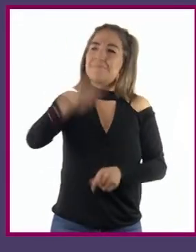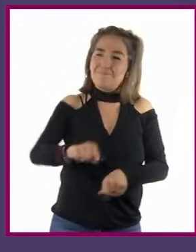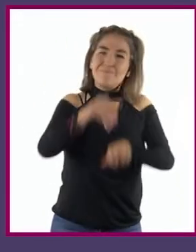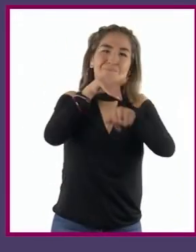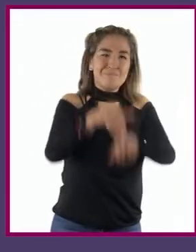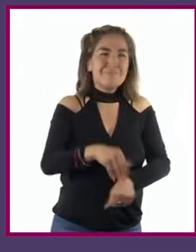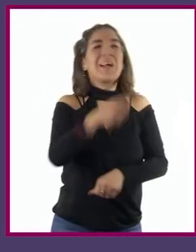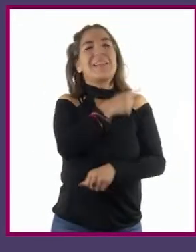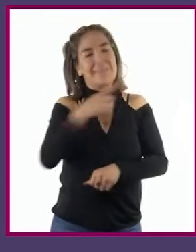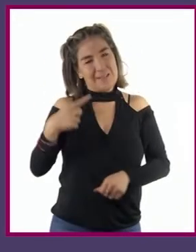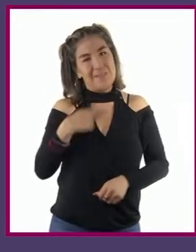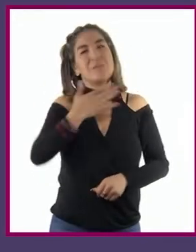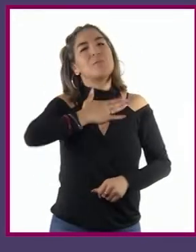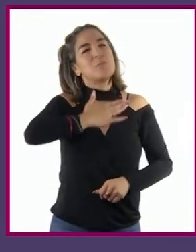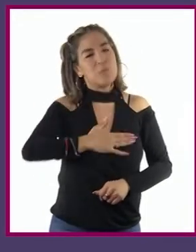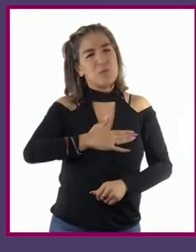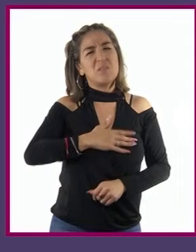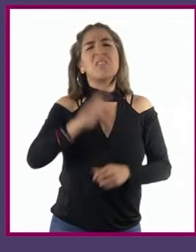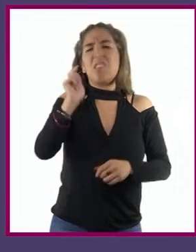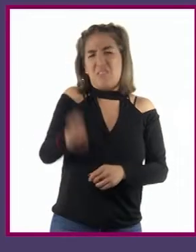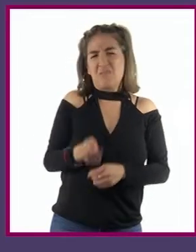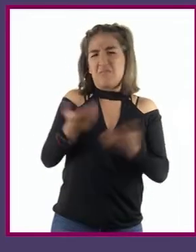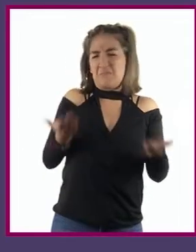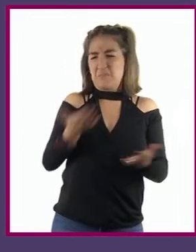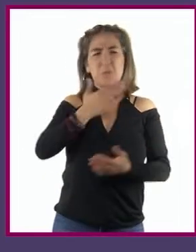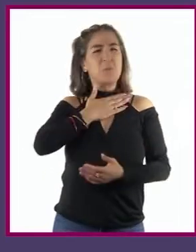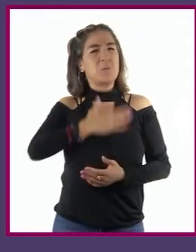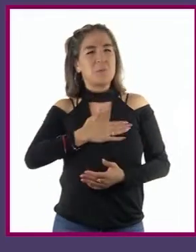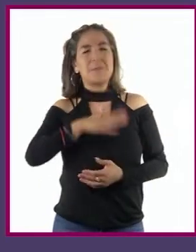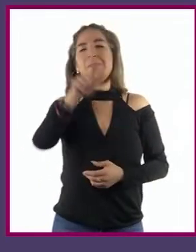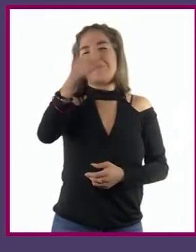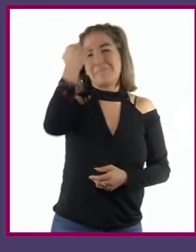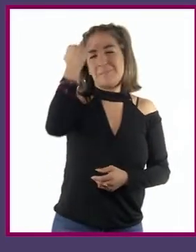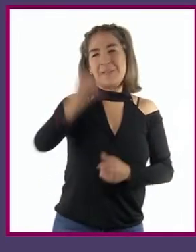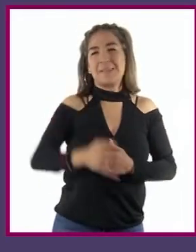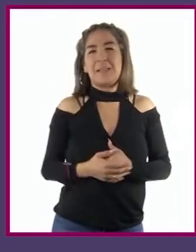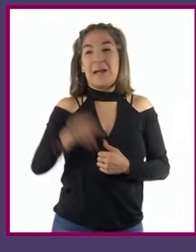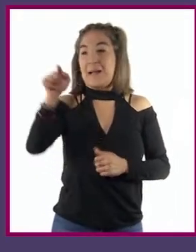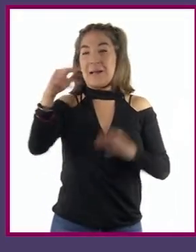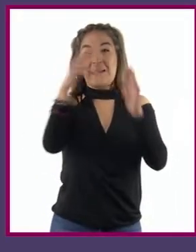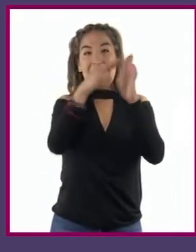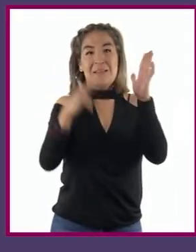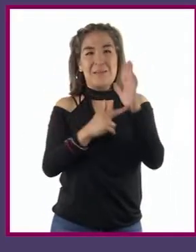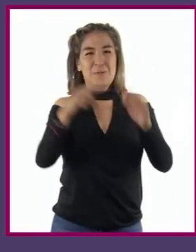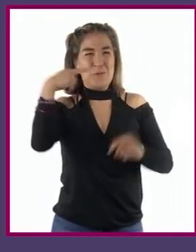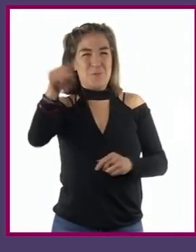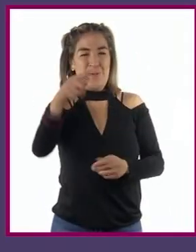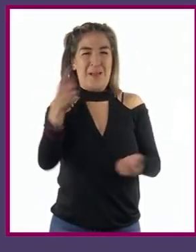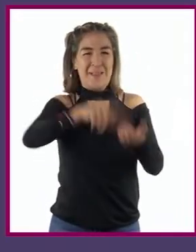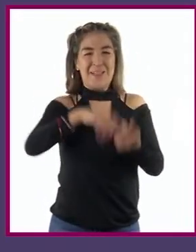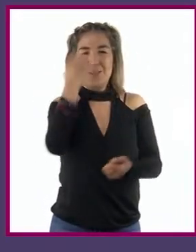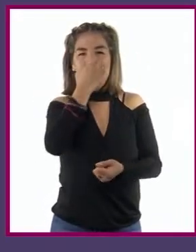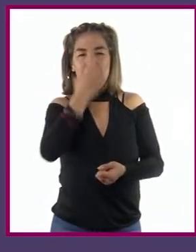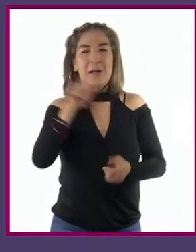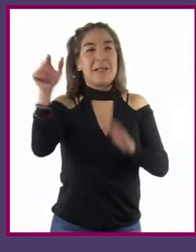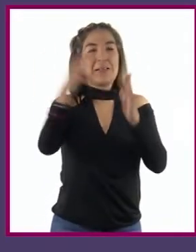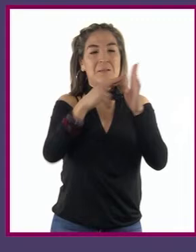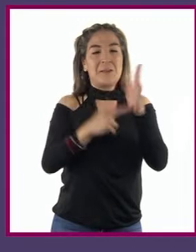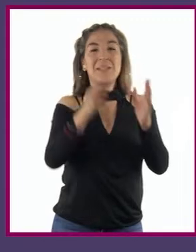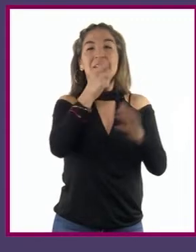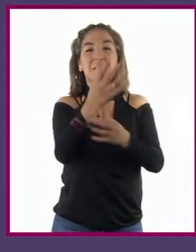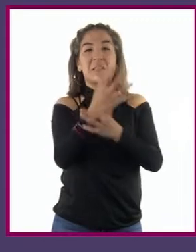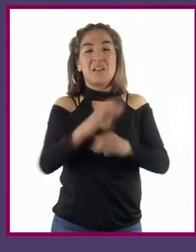ser justas. ¿Qué quiero decir con esto? Imagínate que el reglamento de tu escuela dijera que los